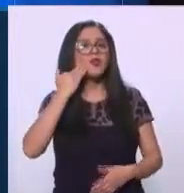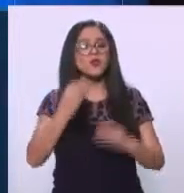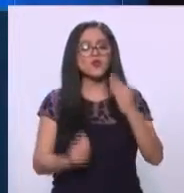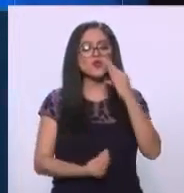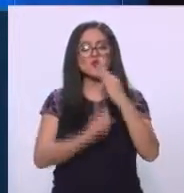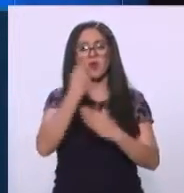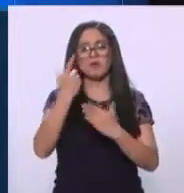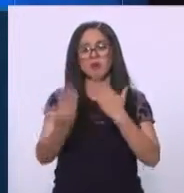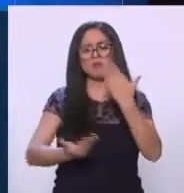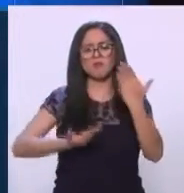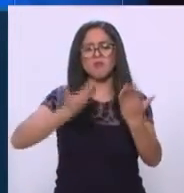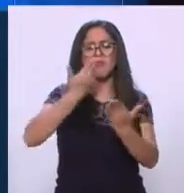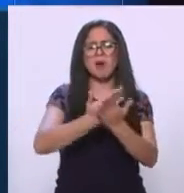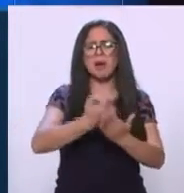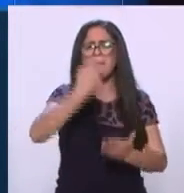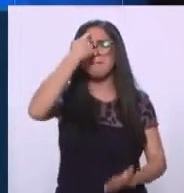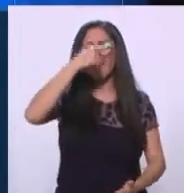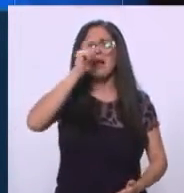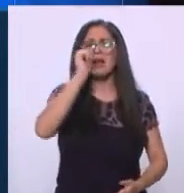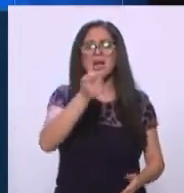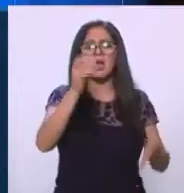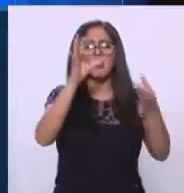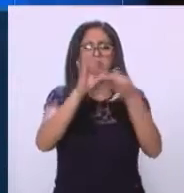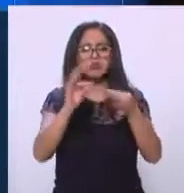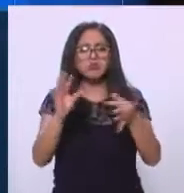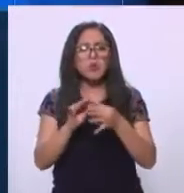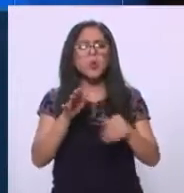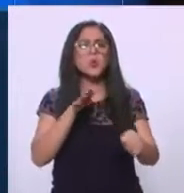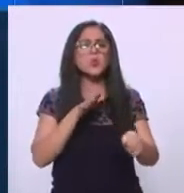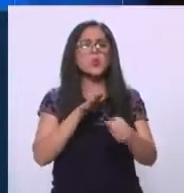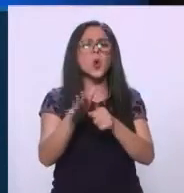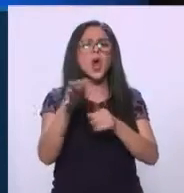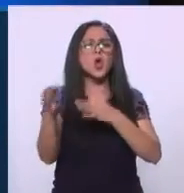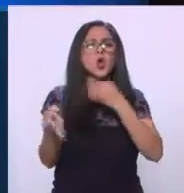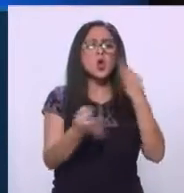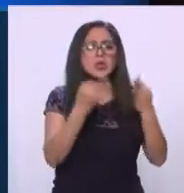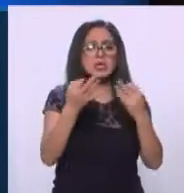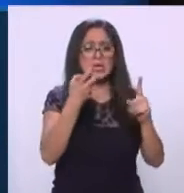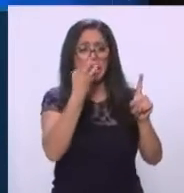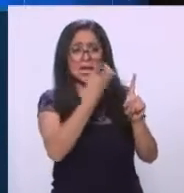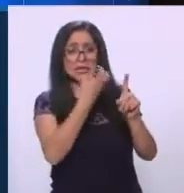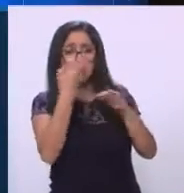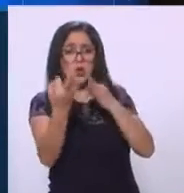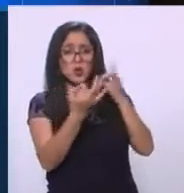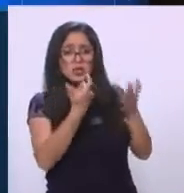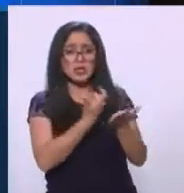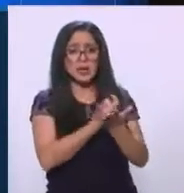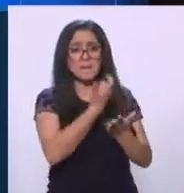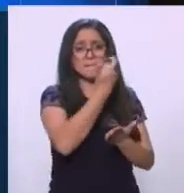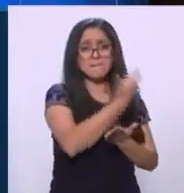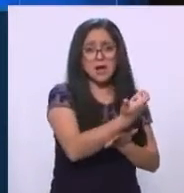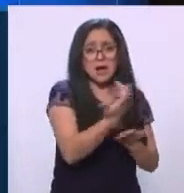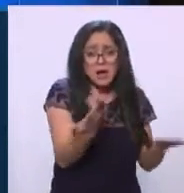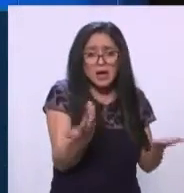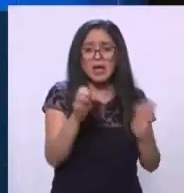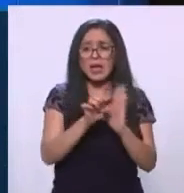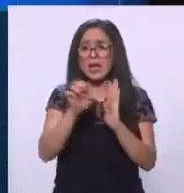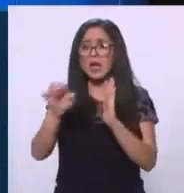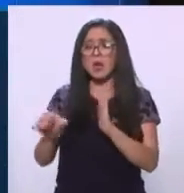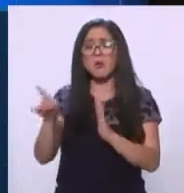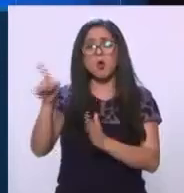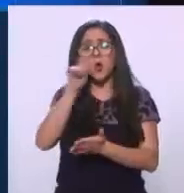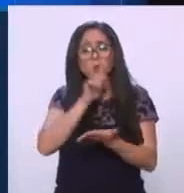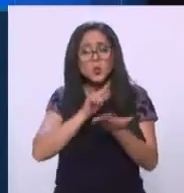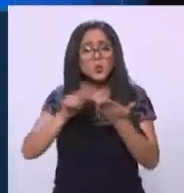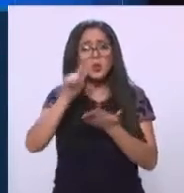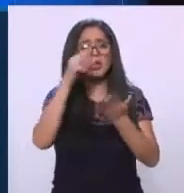poner qué noticias están pagadas, por ejemplo, qué posteos son pagados. Twitter ya no permite los posteos políticos,